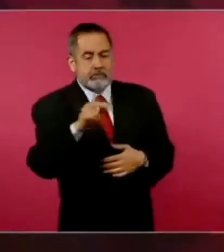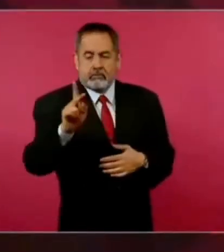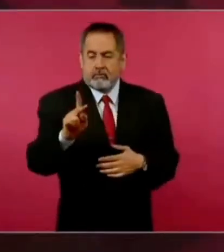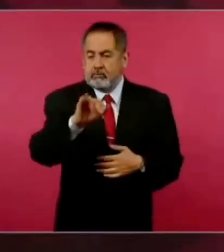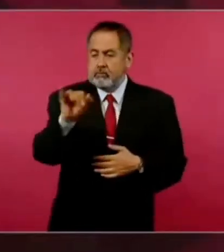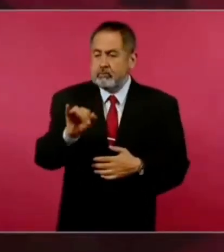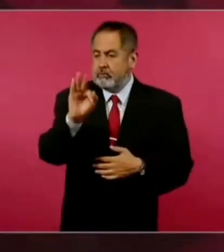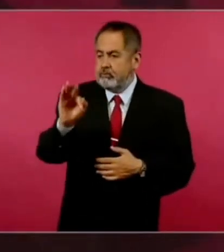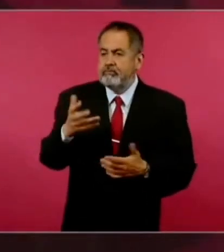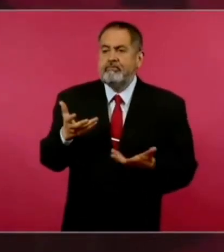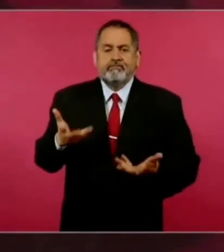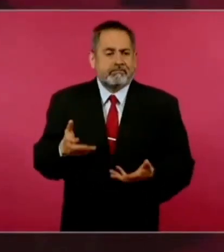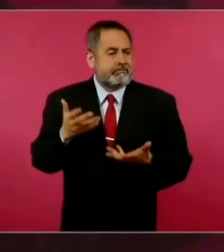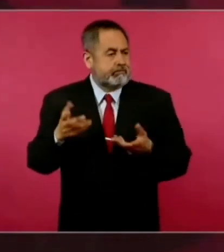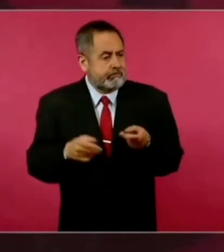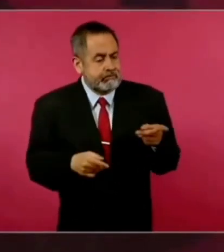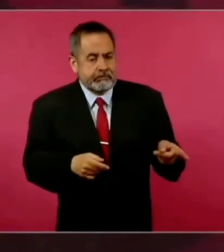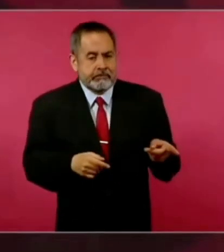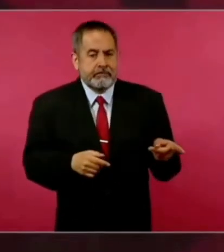Judicial?